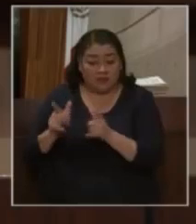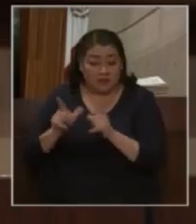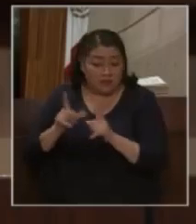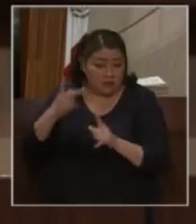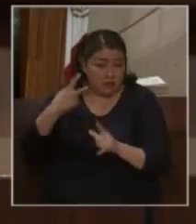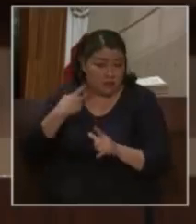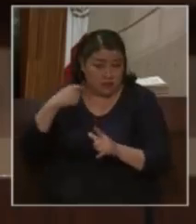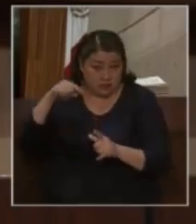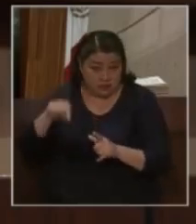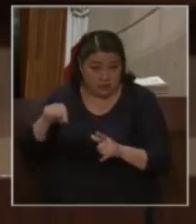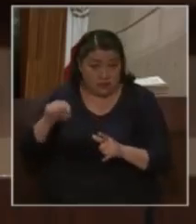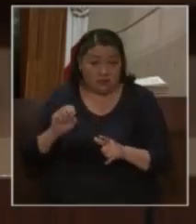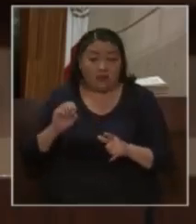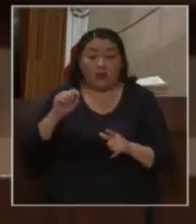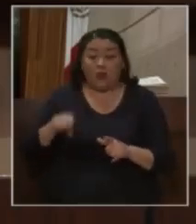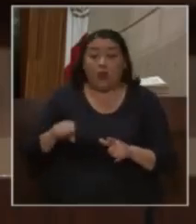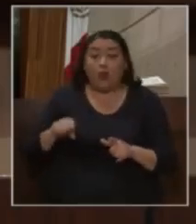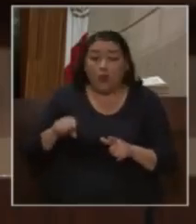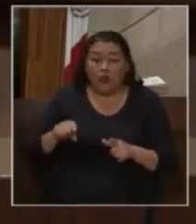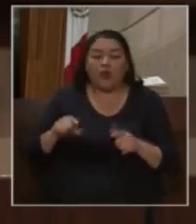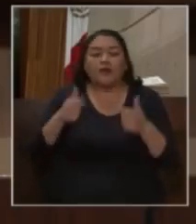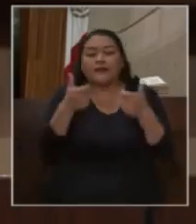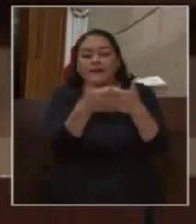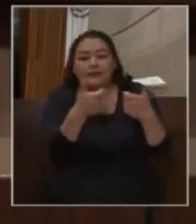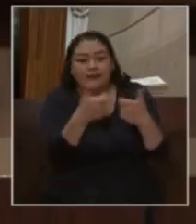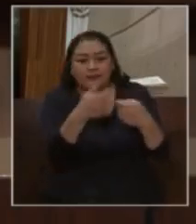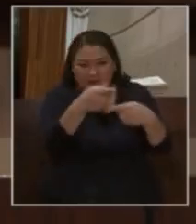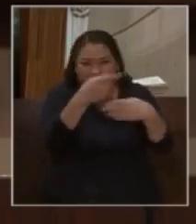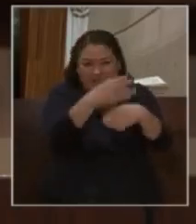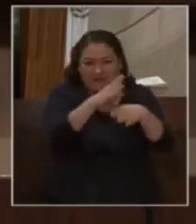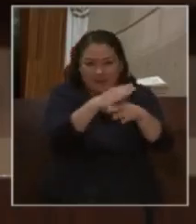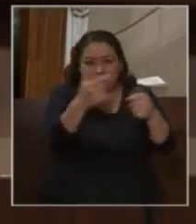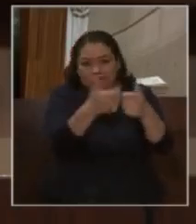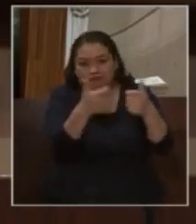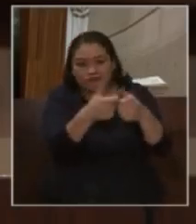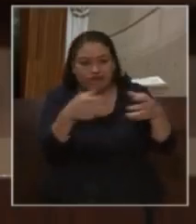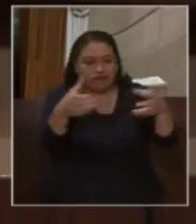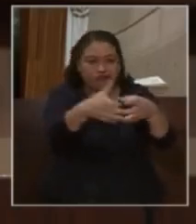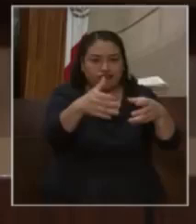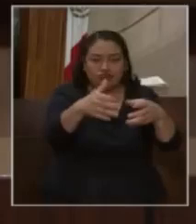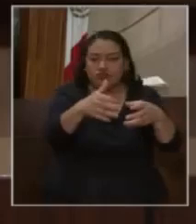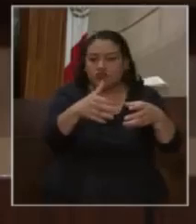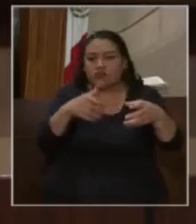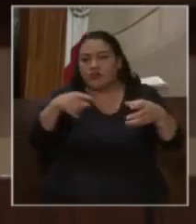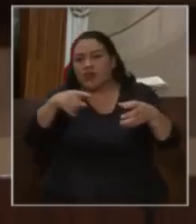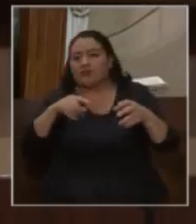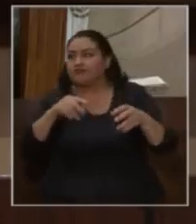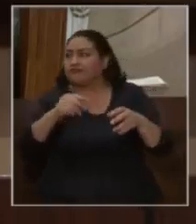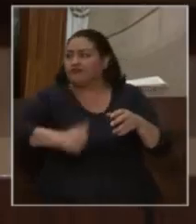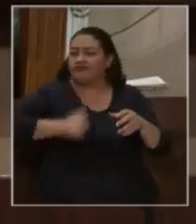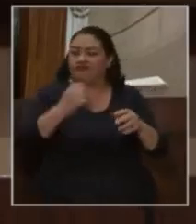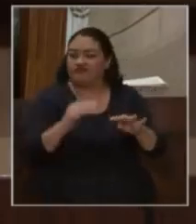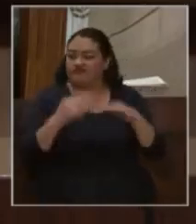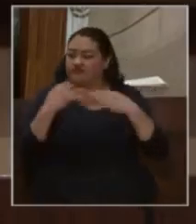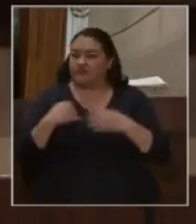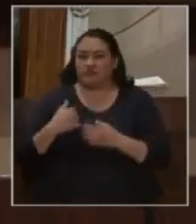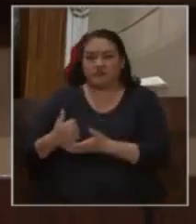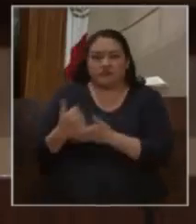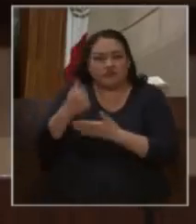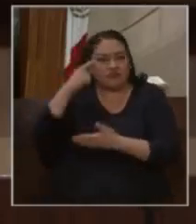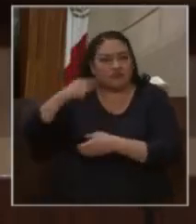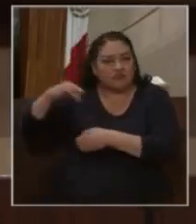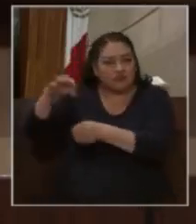político participó o se benefició con la ejecución de esta actividad, razón por la que la autoridad